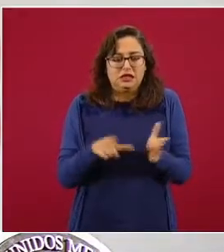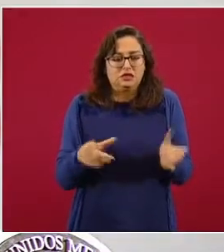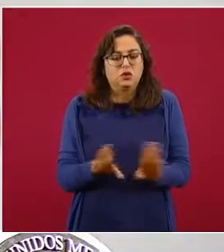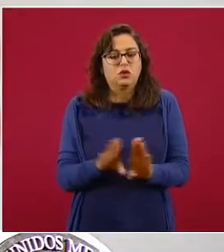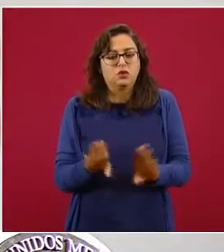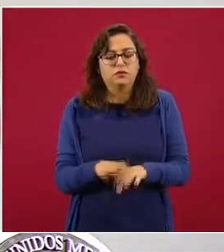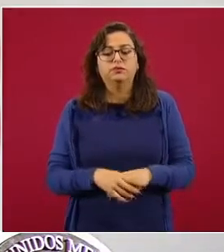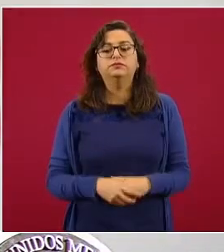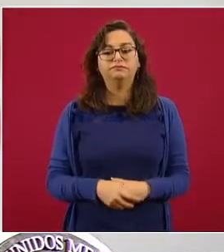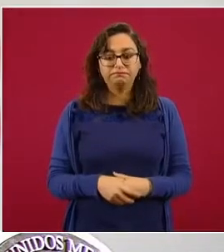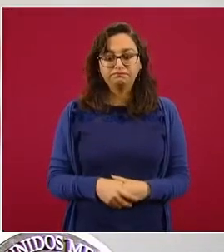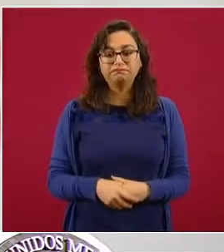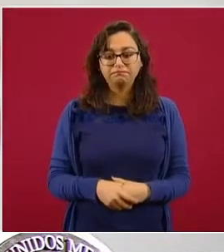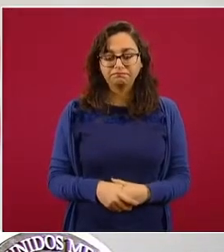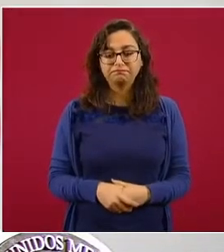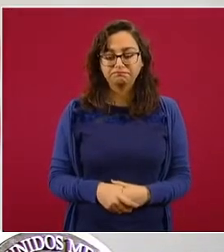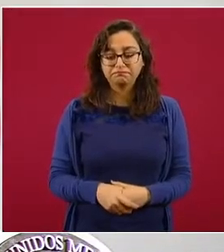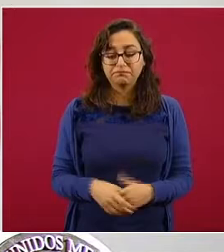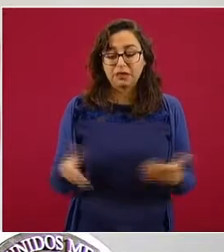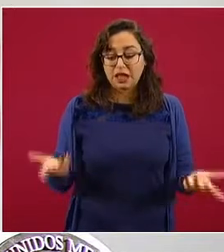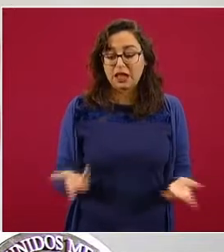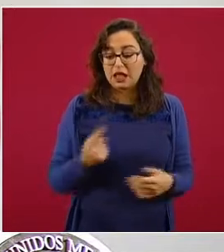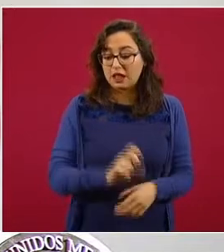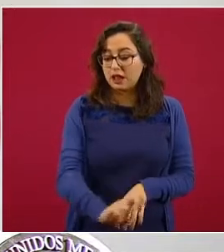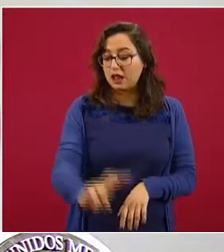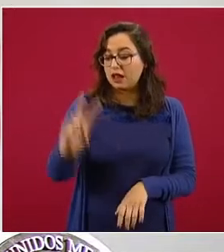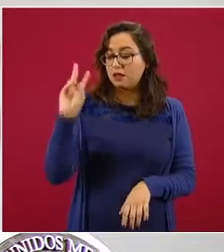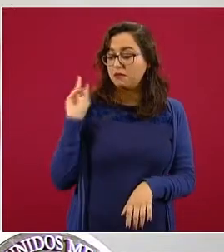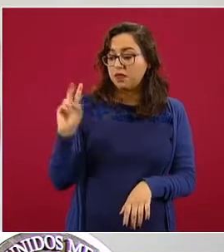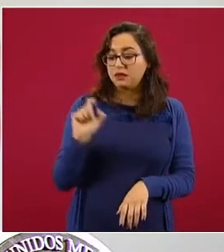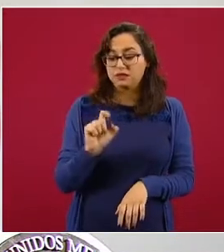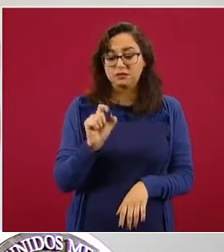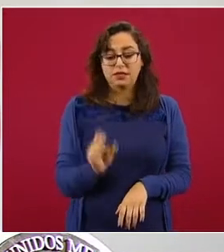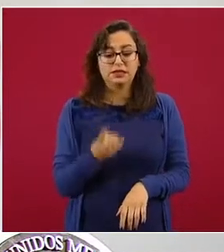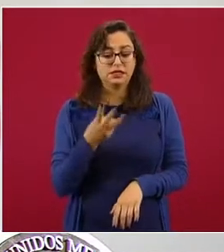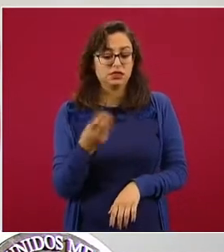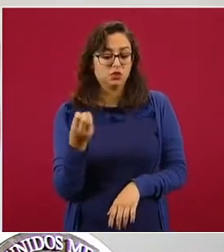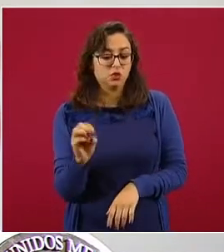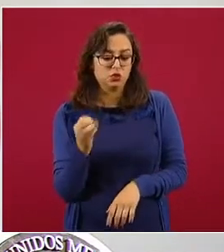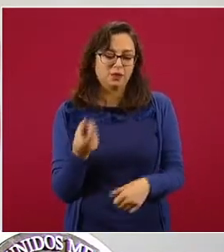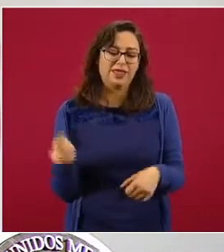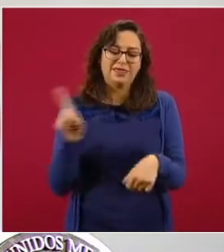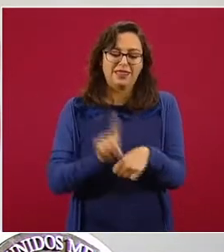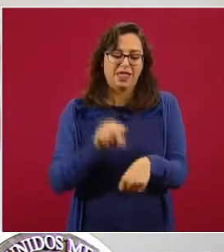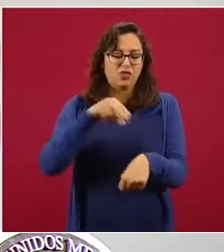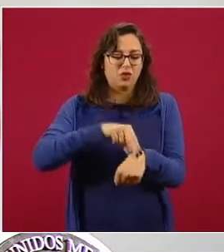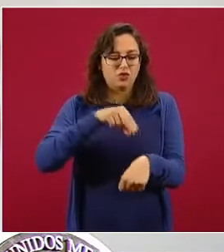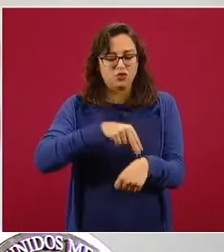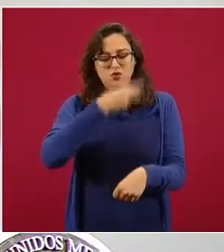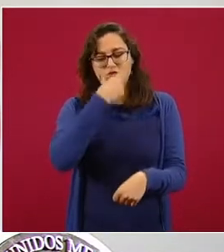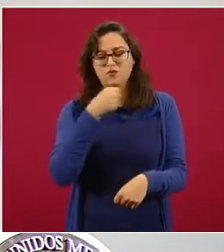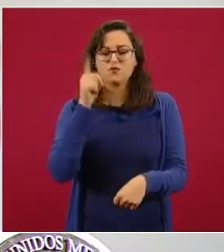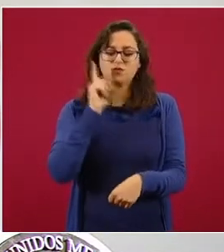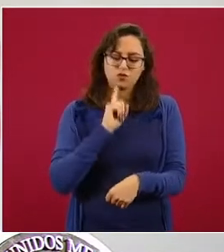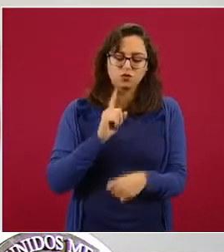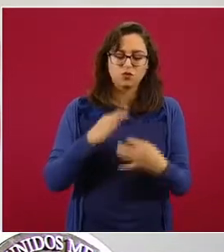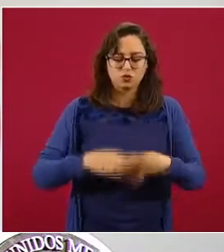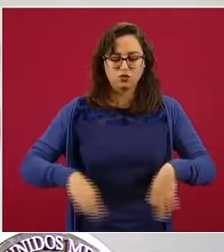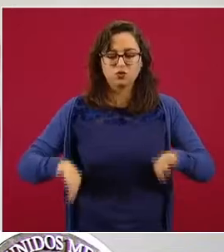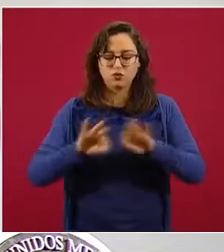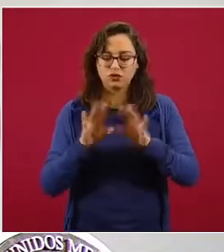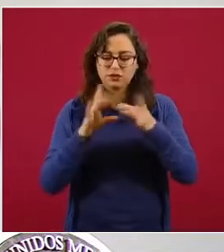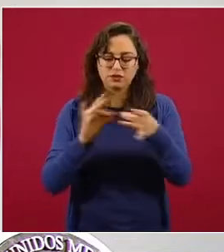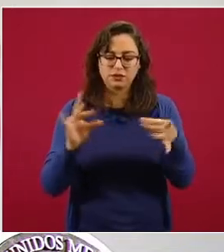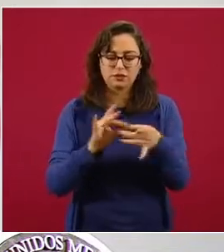23, Día de la Médica y el Médico, pero lo vamos a seguir destacando. Una de las lecciones útiles